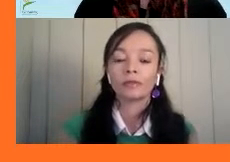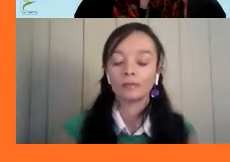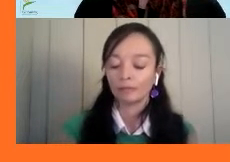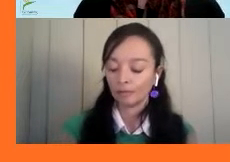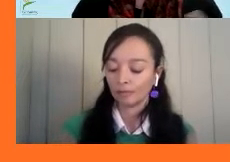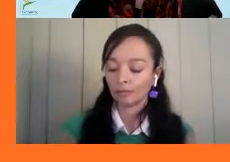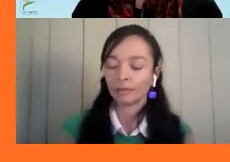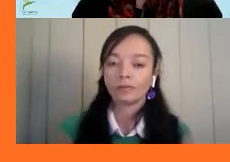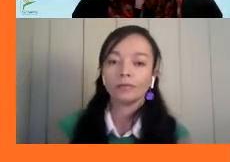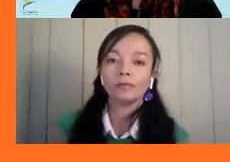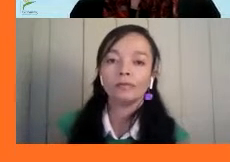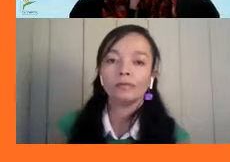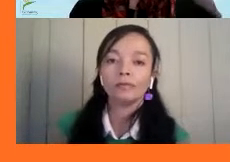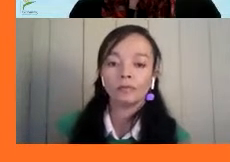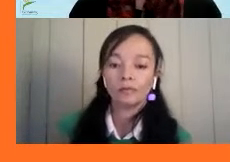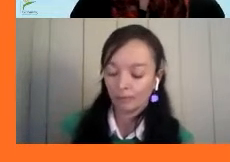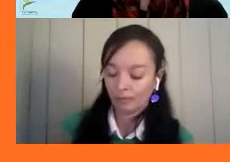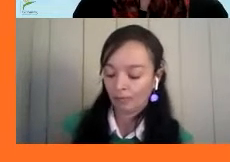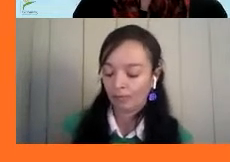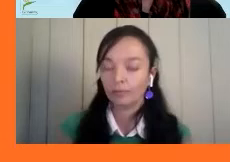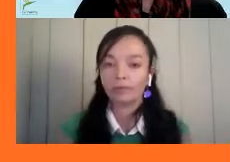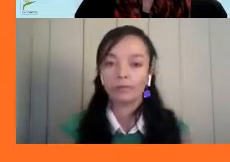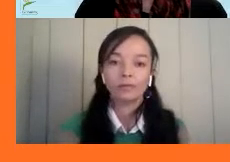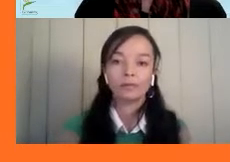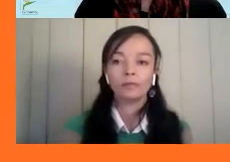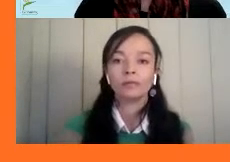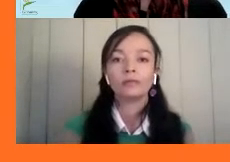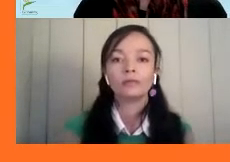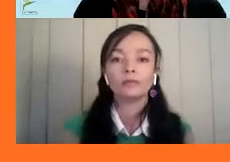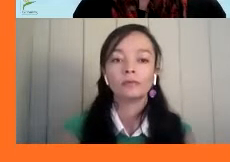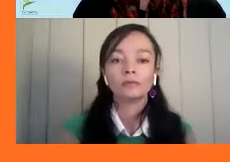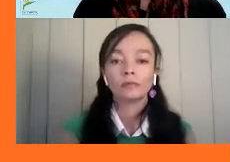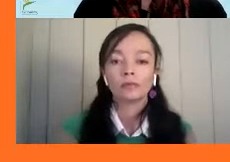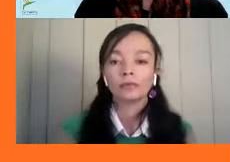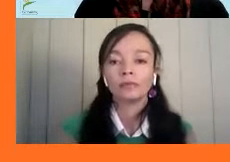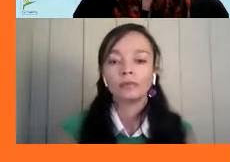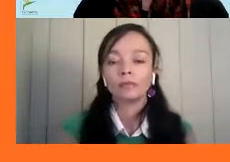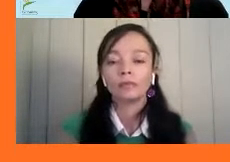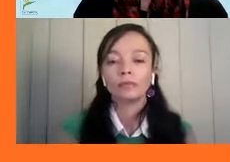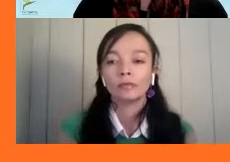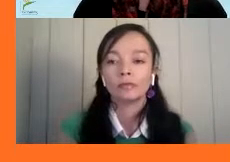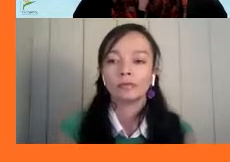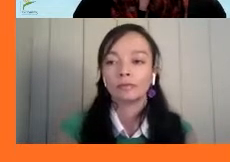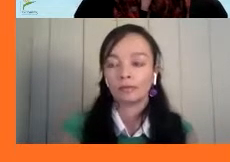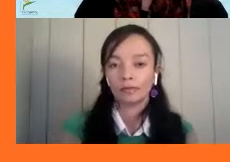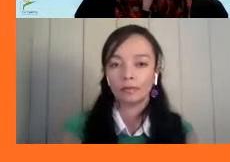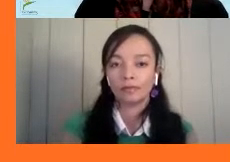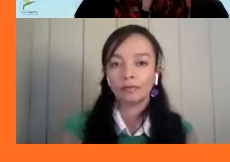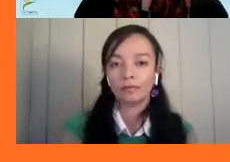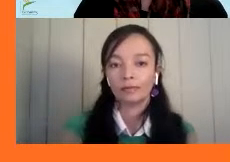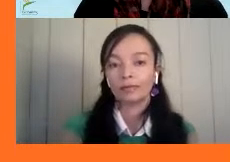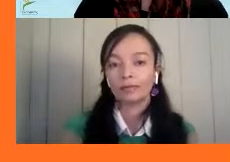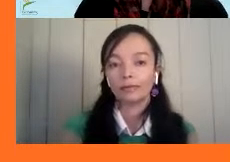por favor si pueden recordar a su propia niñez. ¿Quién piensa que era su primer maestro